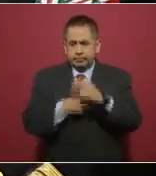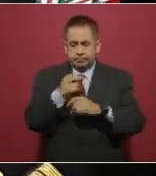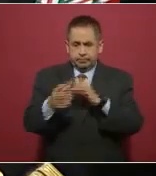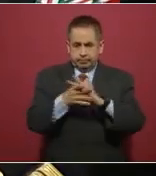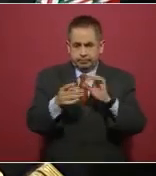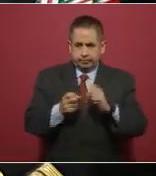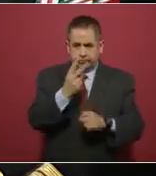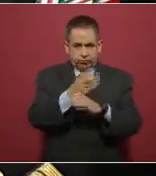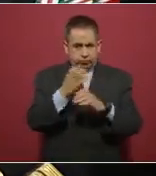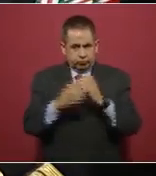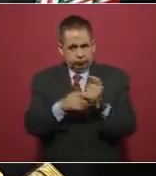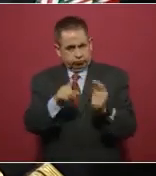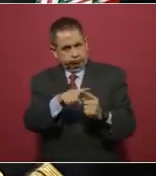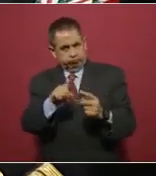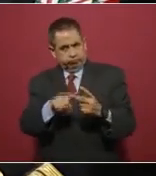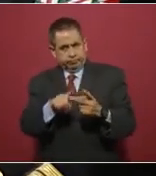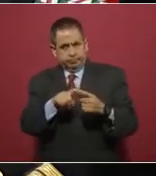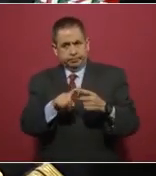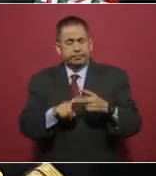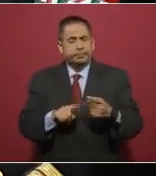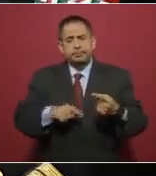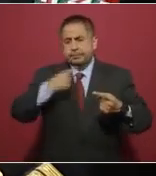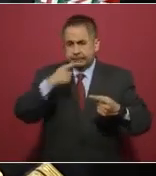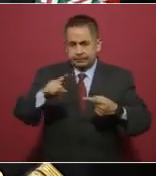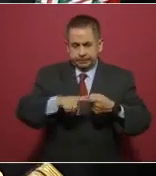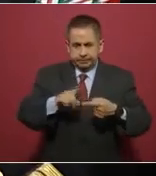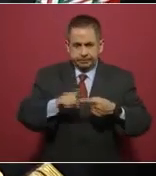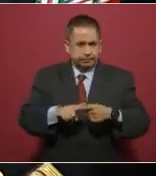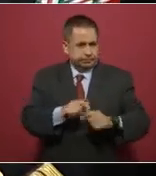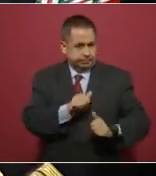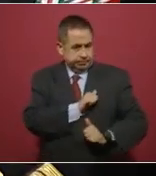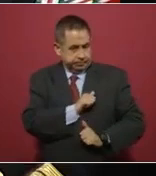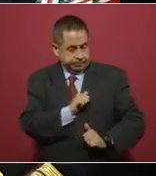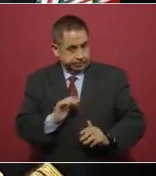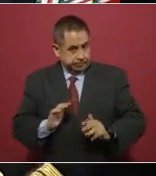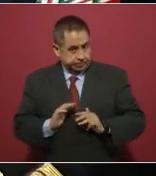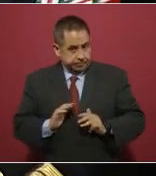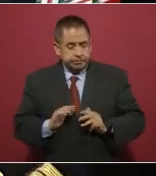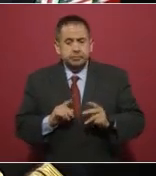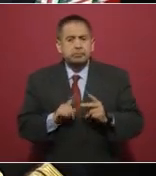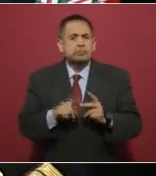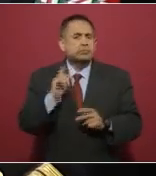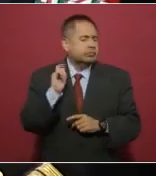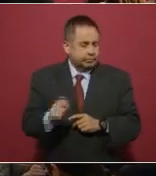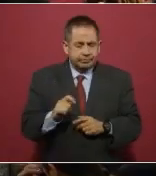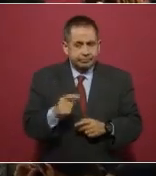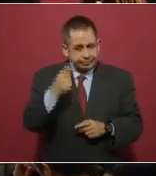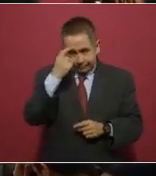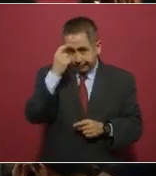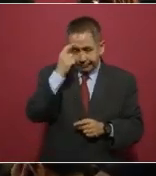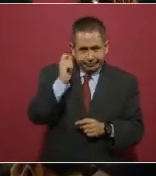dos cosas. Cuando se habla del Ejército, siempre